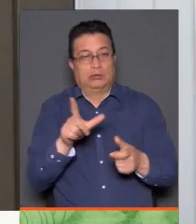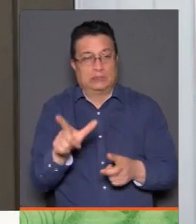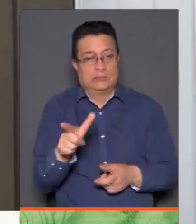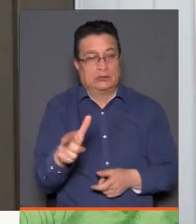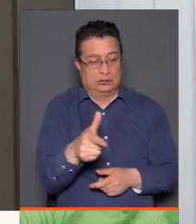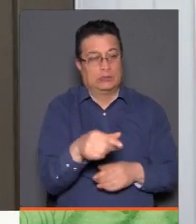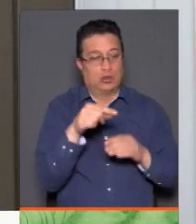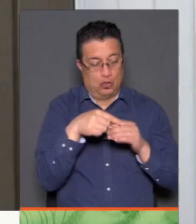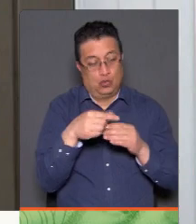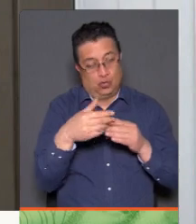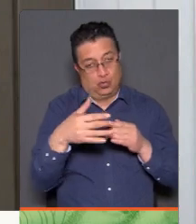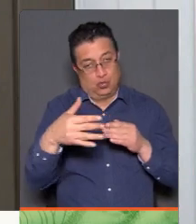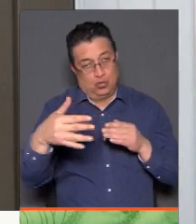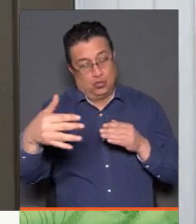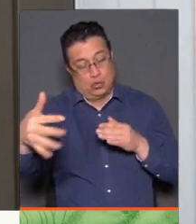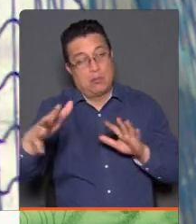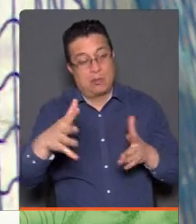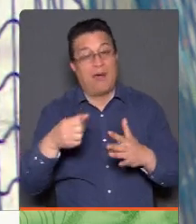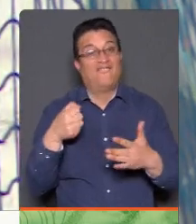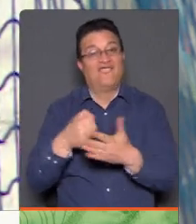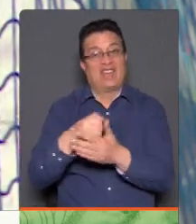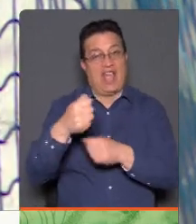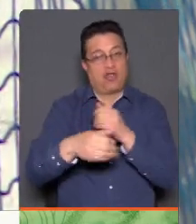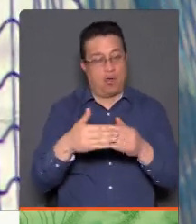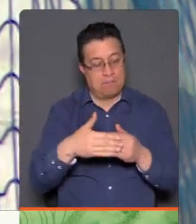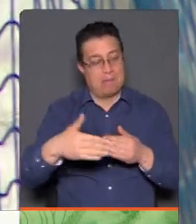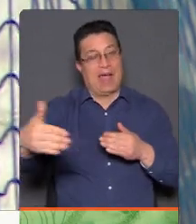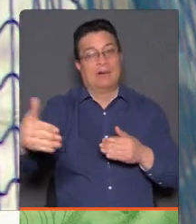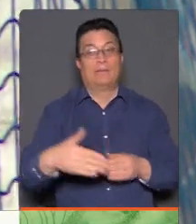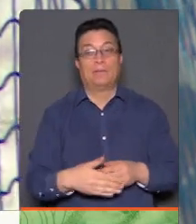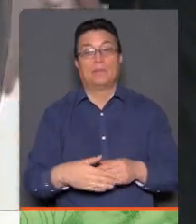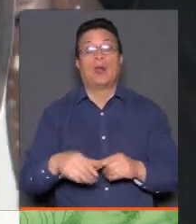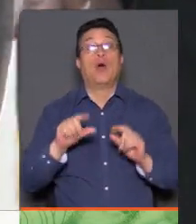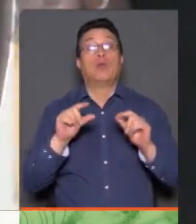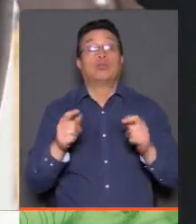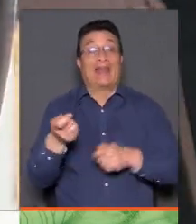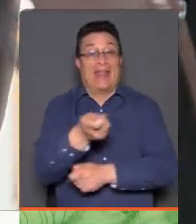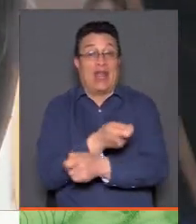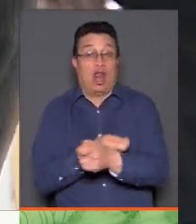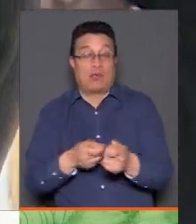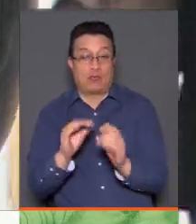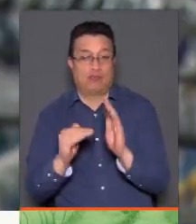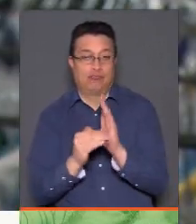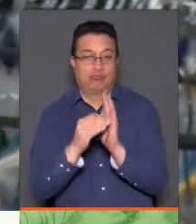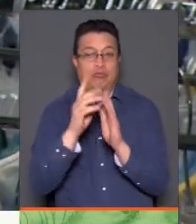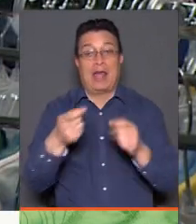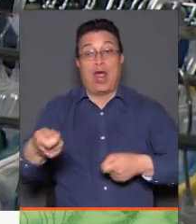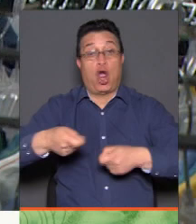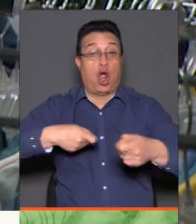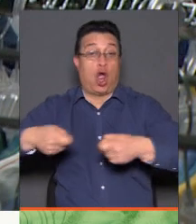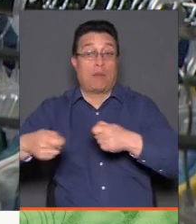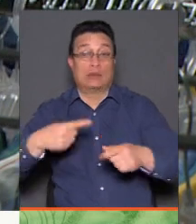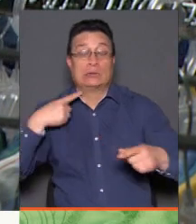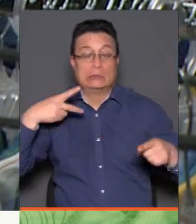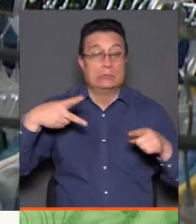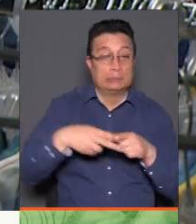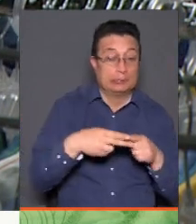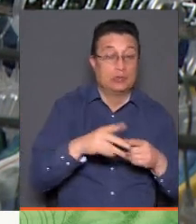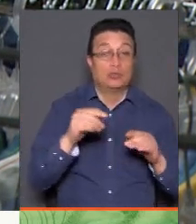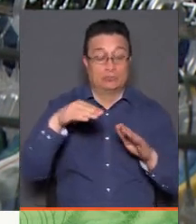muy probablemente más allá de fines de año. Bajo crecimiento de la economía, donde el comercio no solo se frenó, sino que cayó